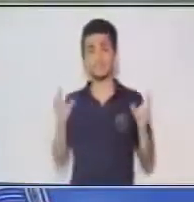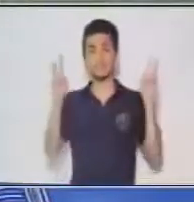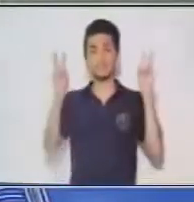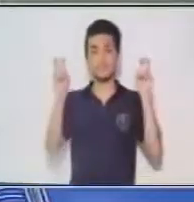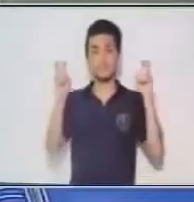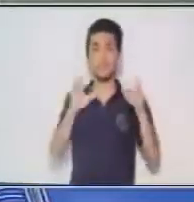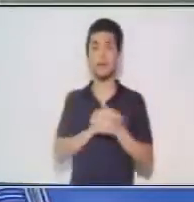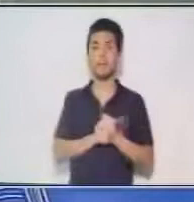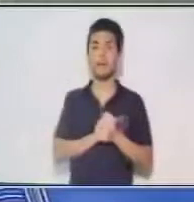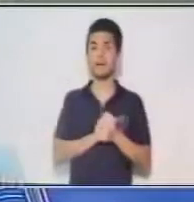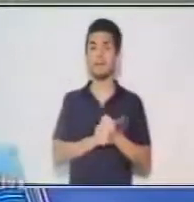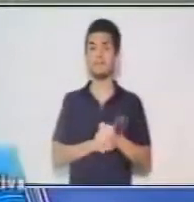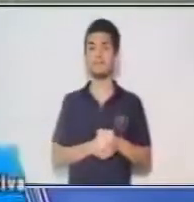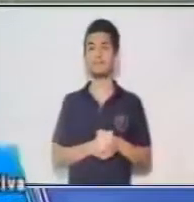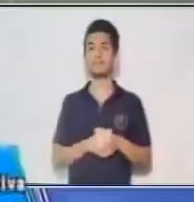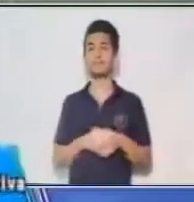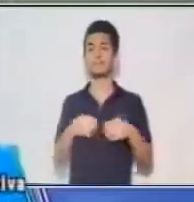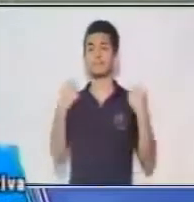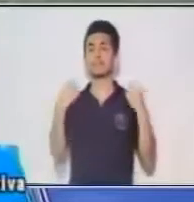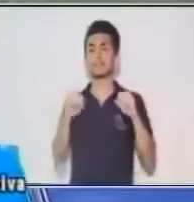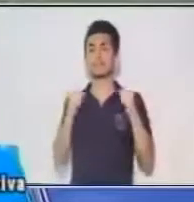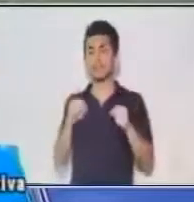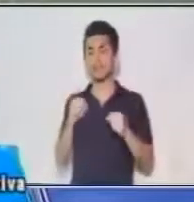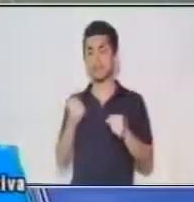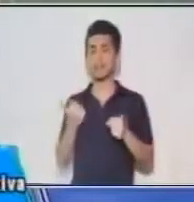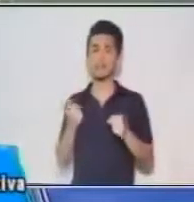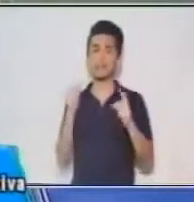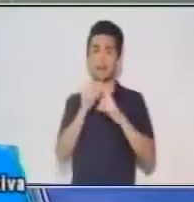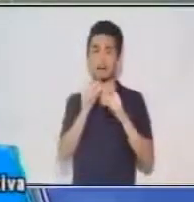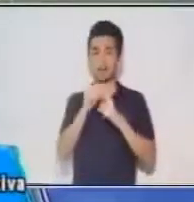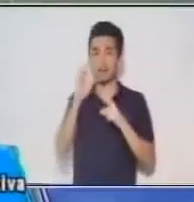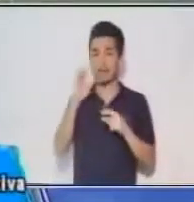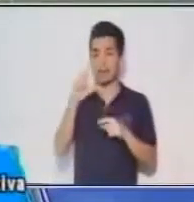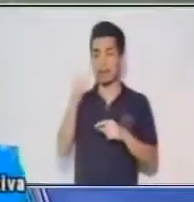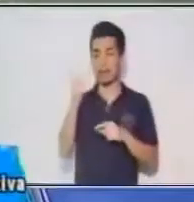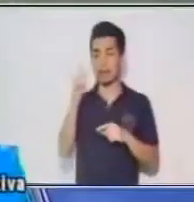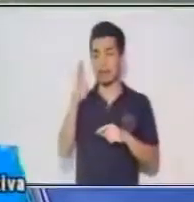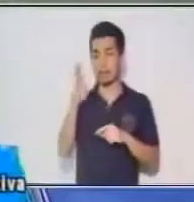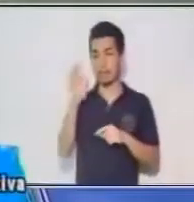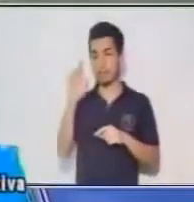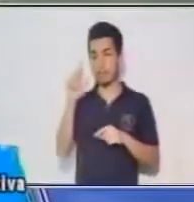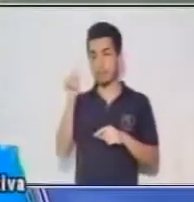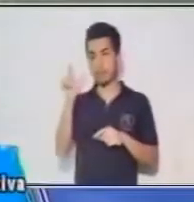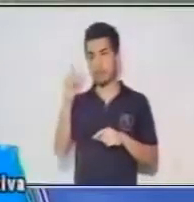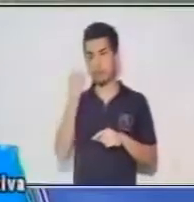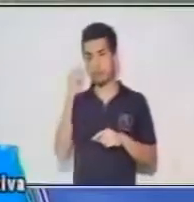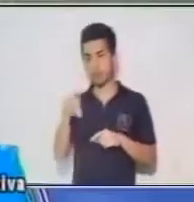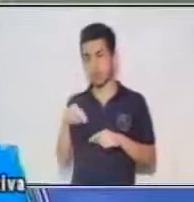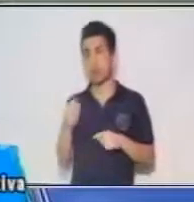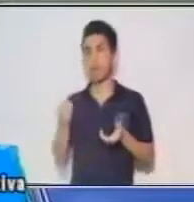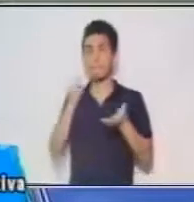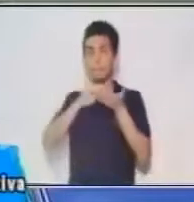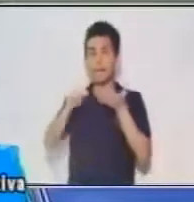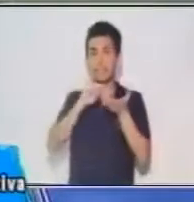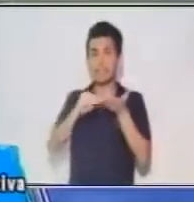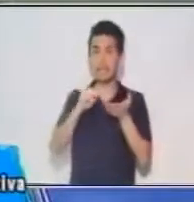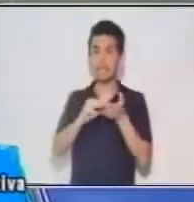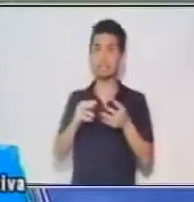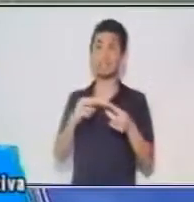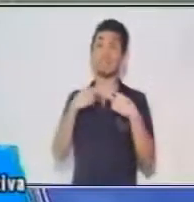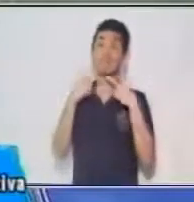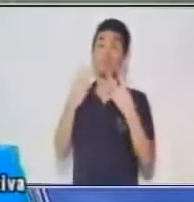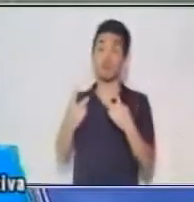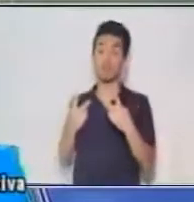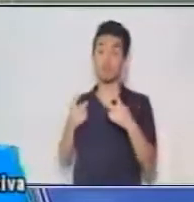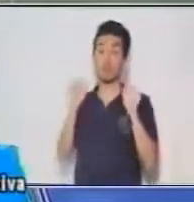tema elaboración de mensajes orales con intención informativa,